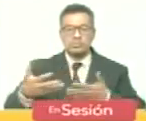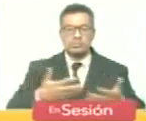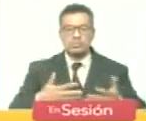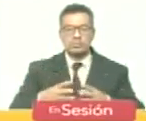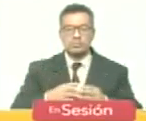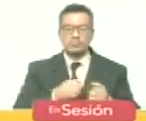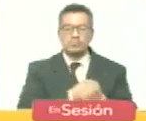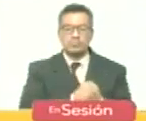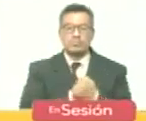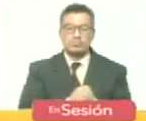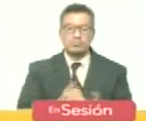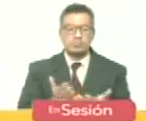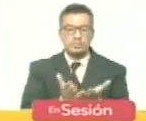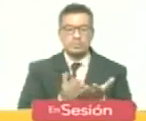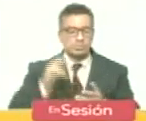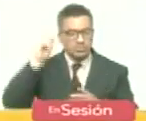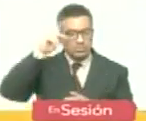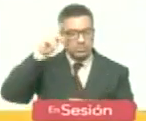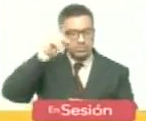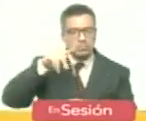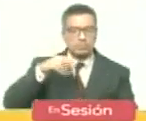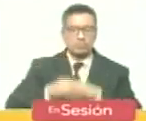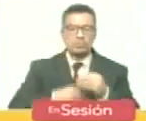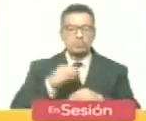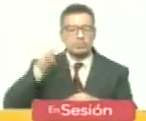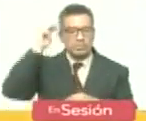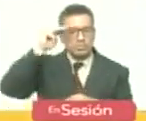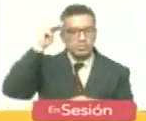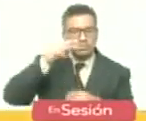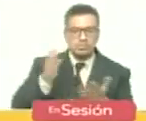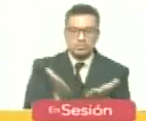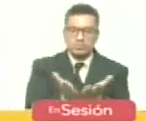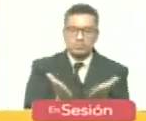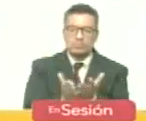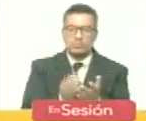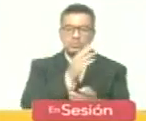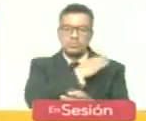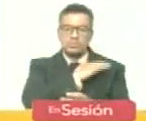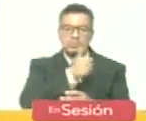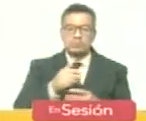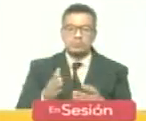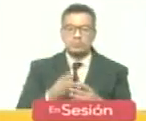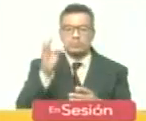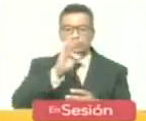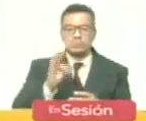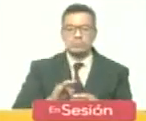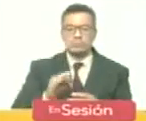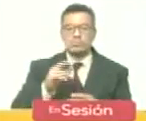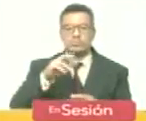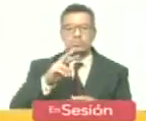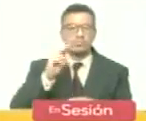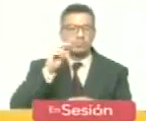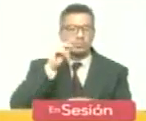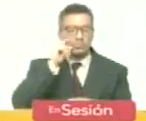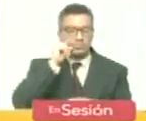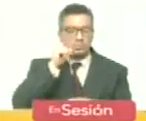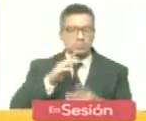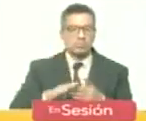devoción a la educación, ejerciendo como maestro de escuela, director del Colegio Federal de Varones de